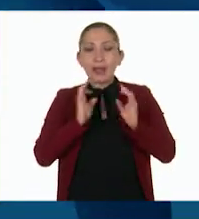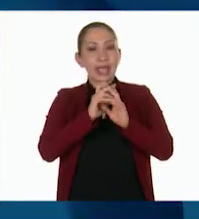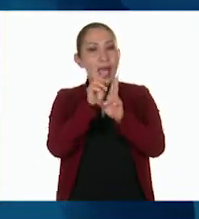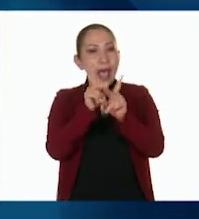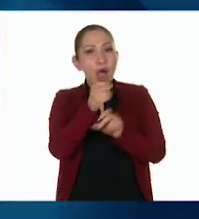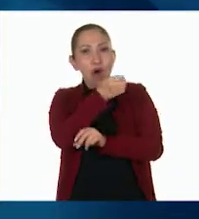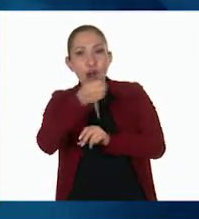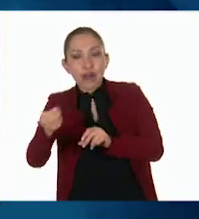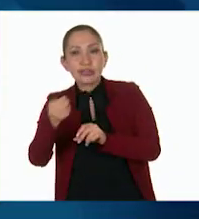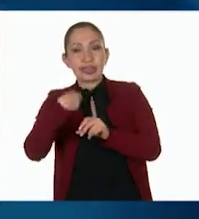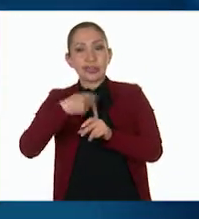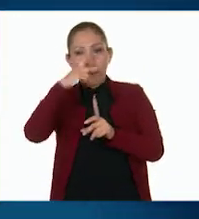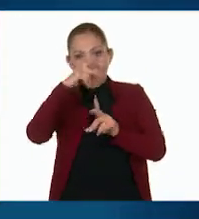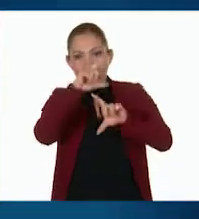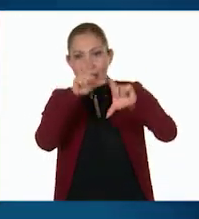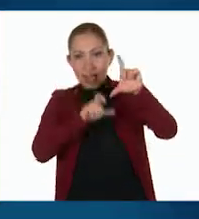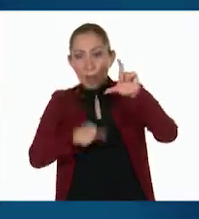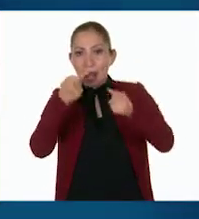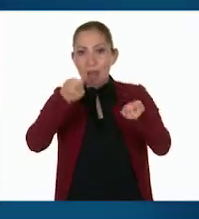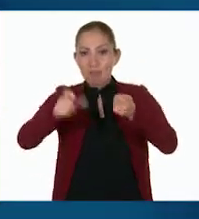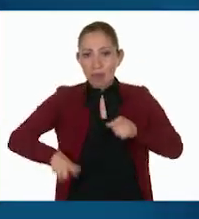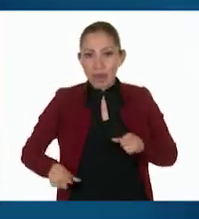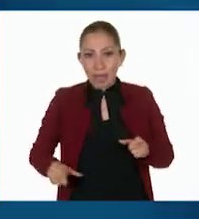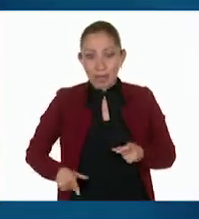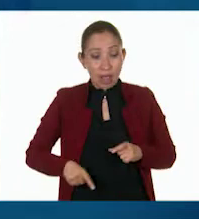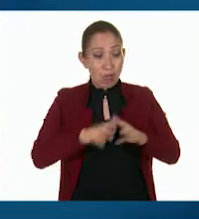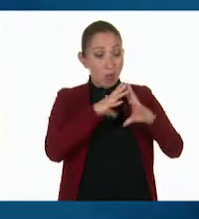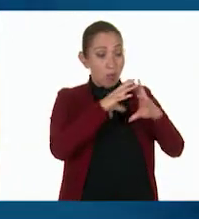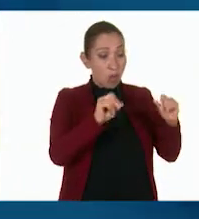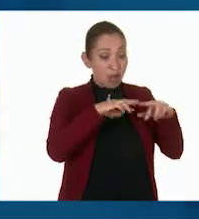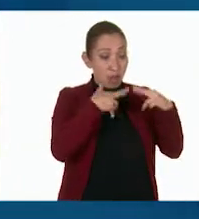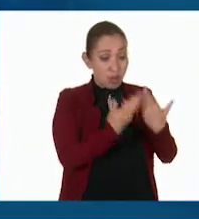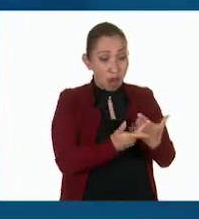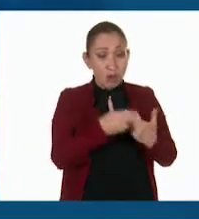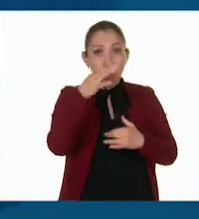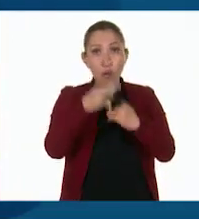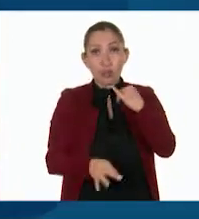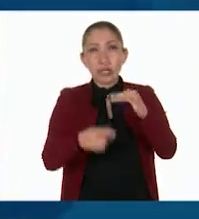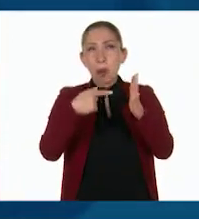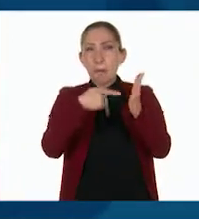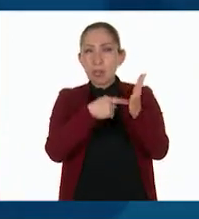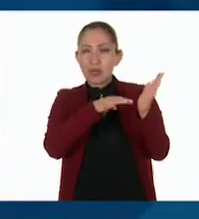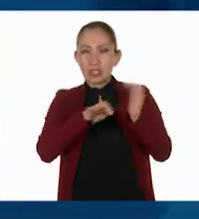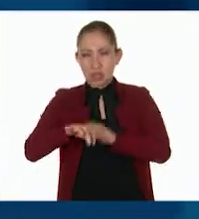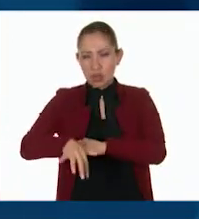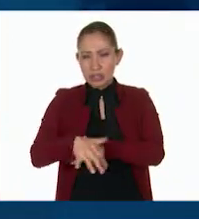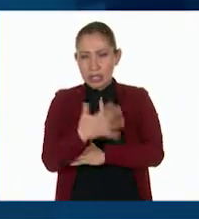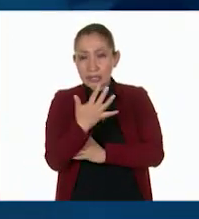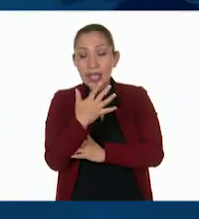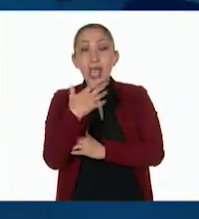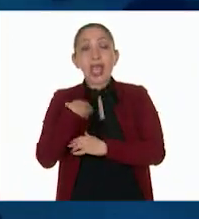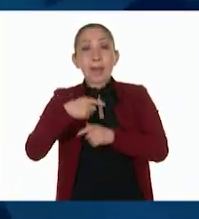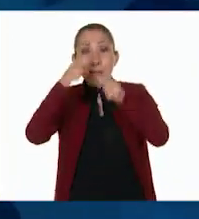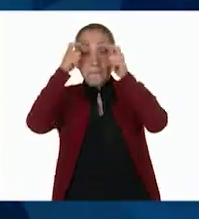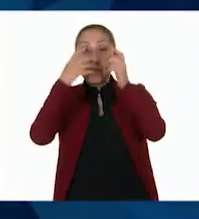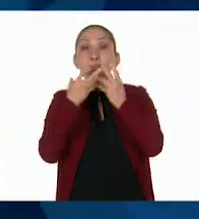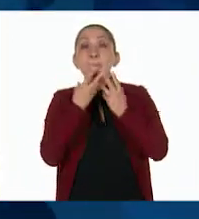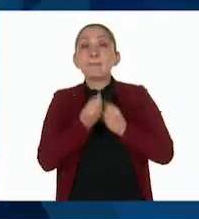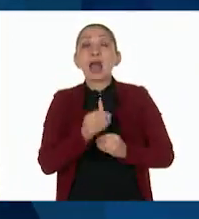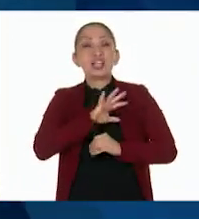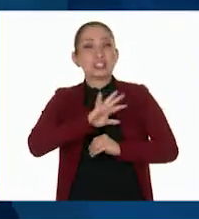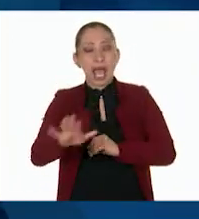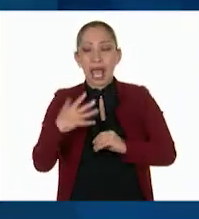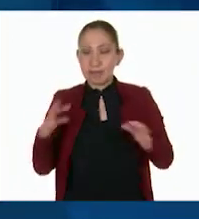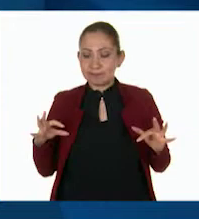política necesaria para gobernar la nación. Al disolverse la convención, a finales de 1915, Venustiano Carranza ya había